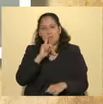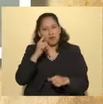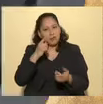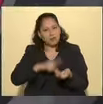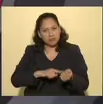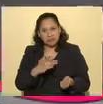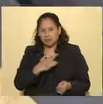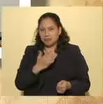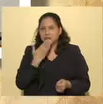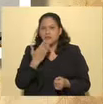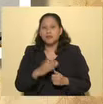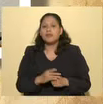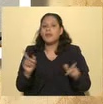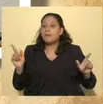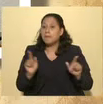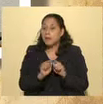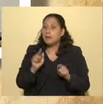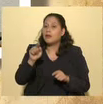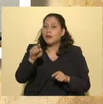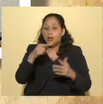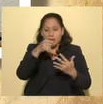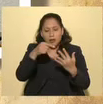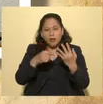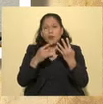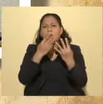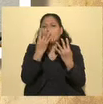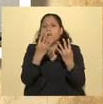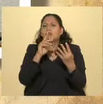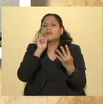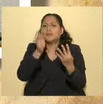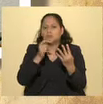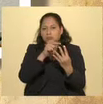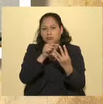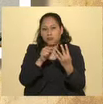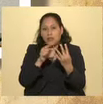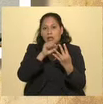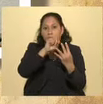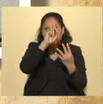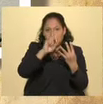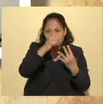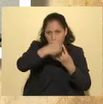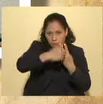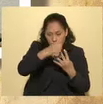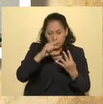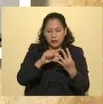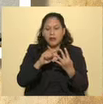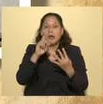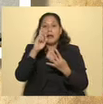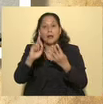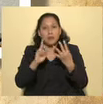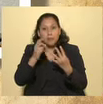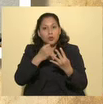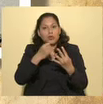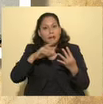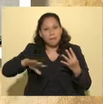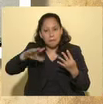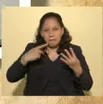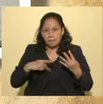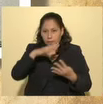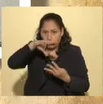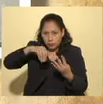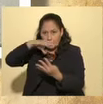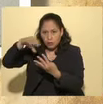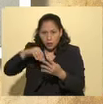bien en el futuro. Brevemente, ¿cuáles son estos cuatro puntos? Es deporte competitivo, deporte social,